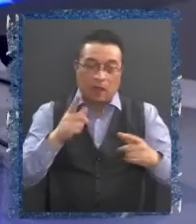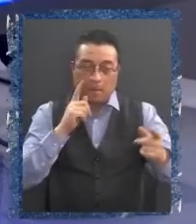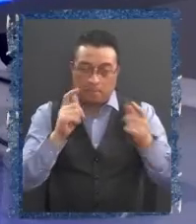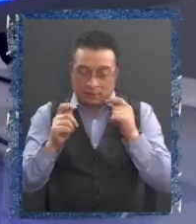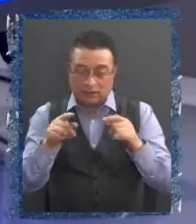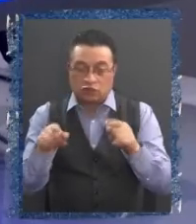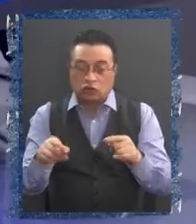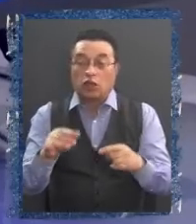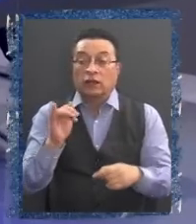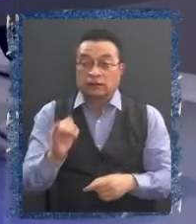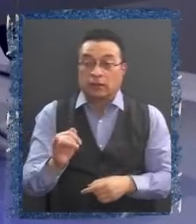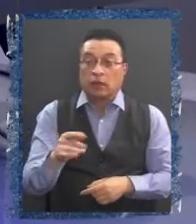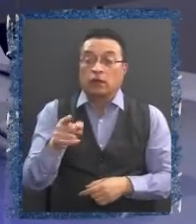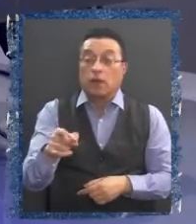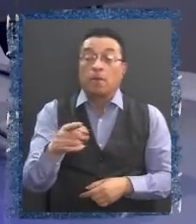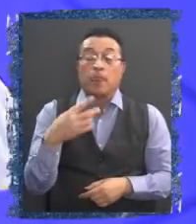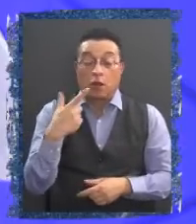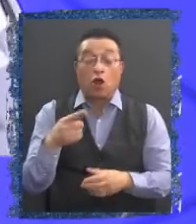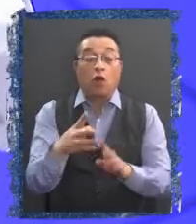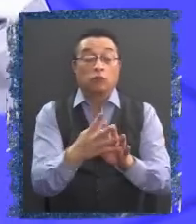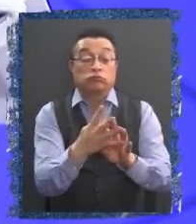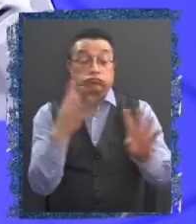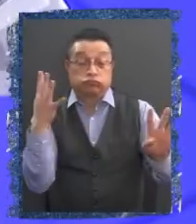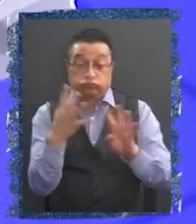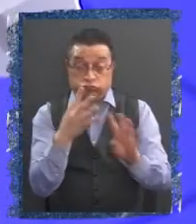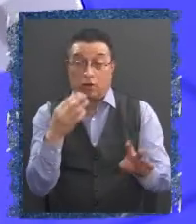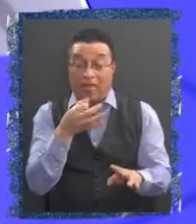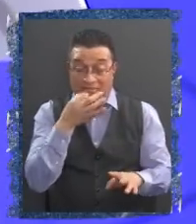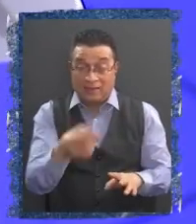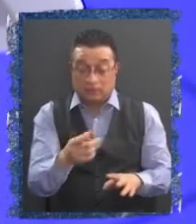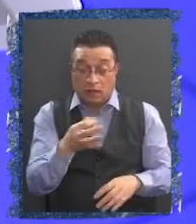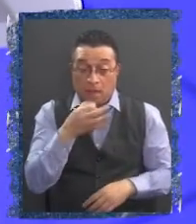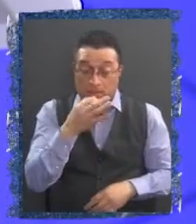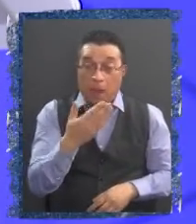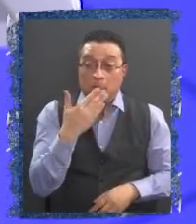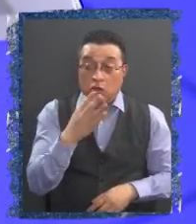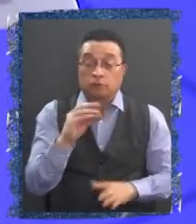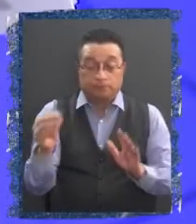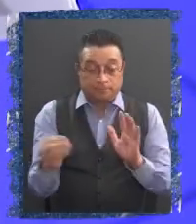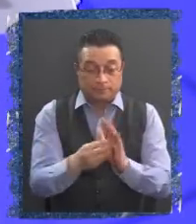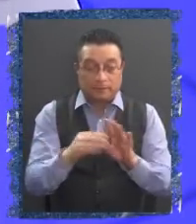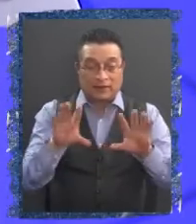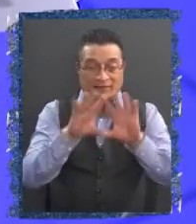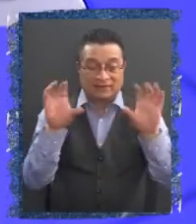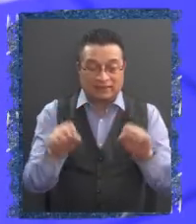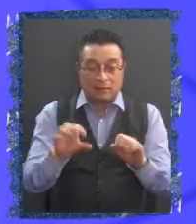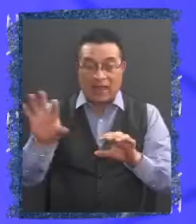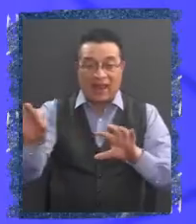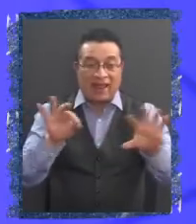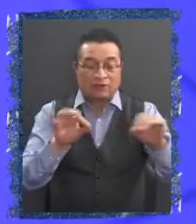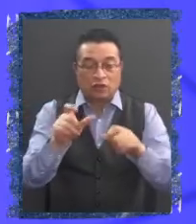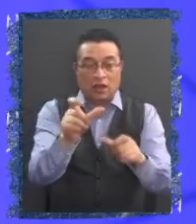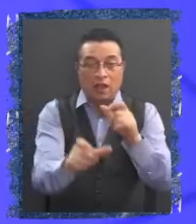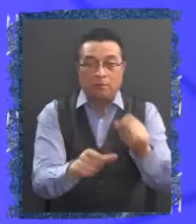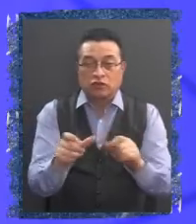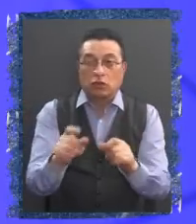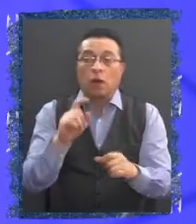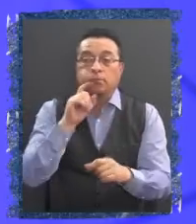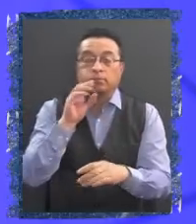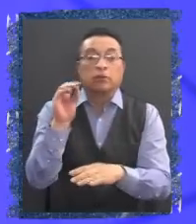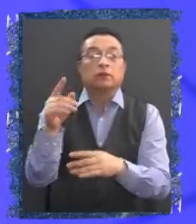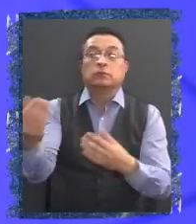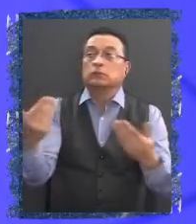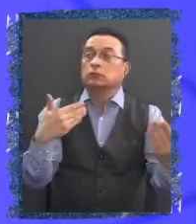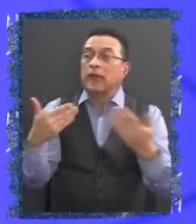otro punto, que habla de la lista de espera. La recomendación, implementación de un sistema de elección de los pacientes del proveedor, libre